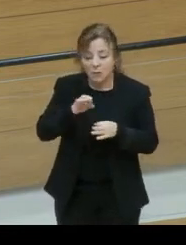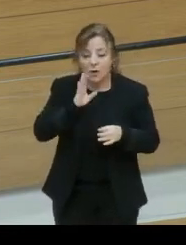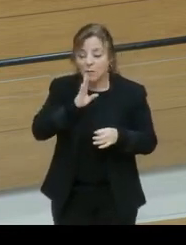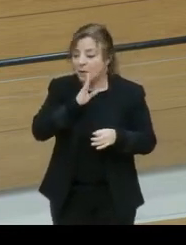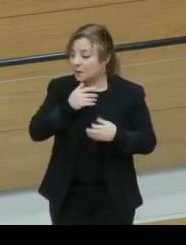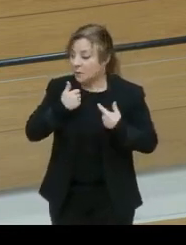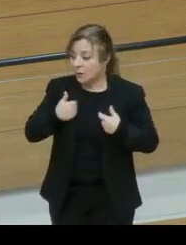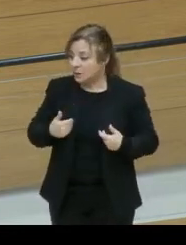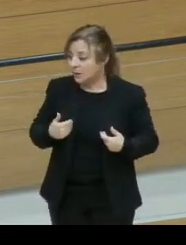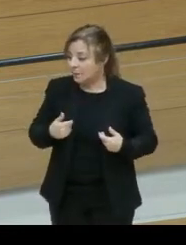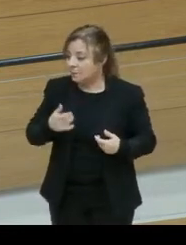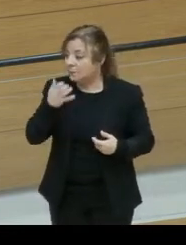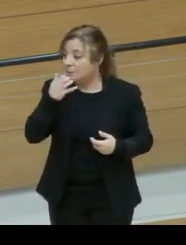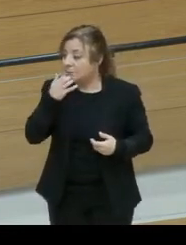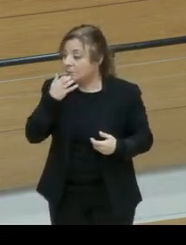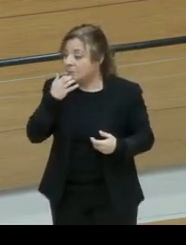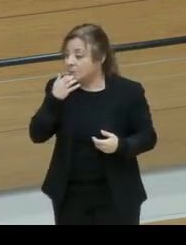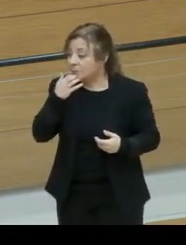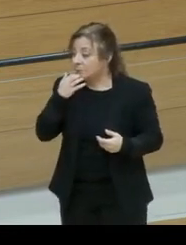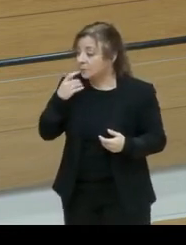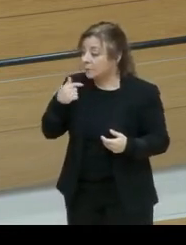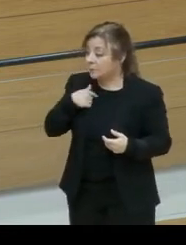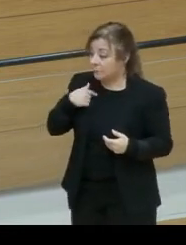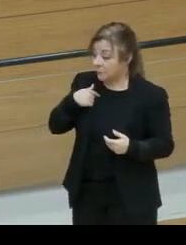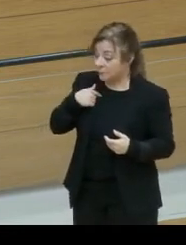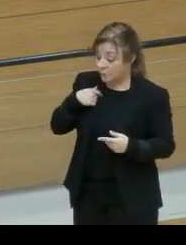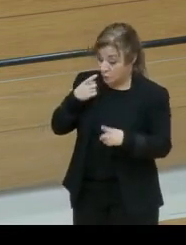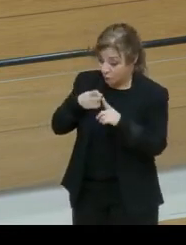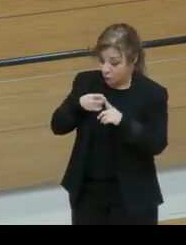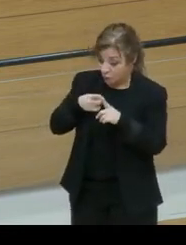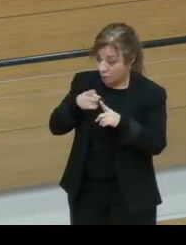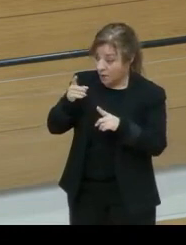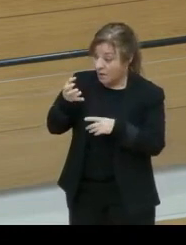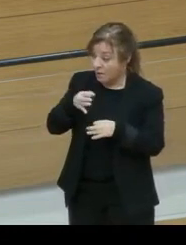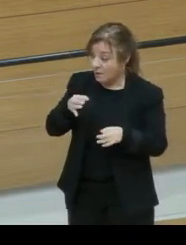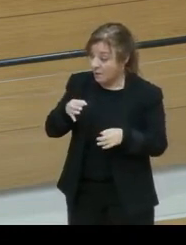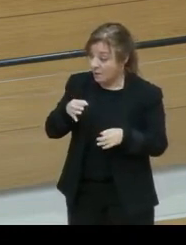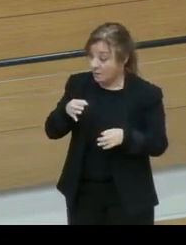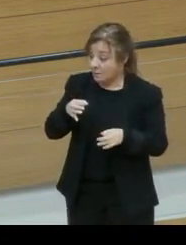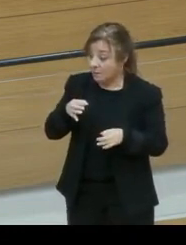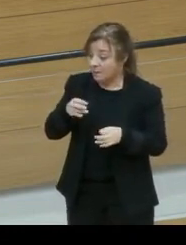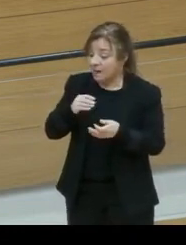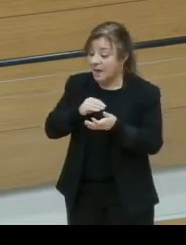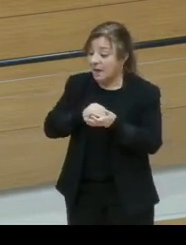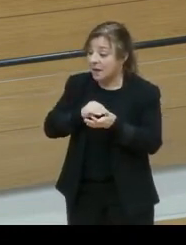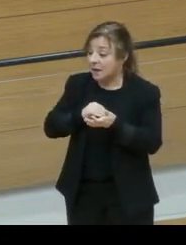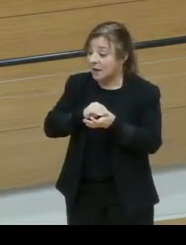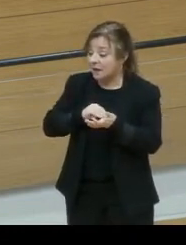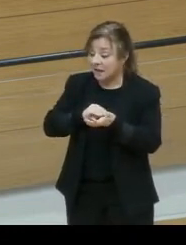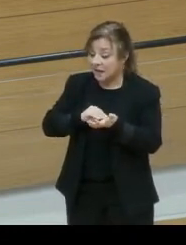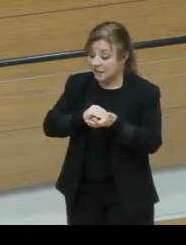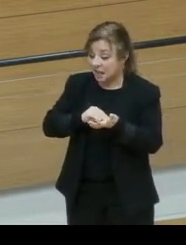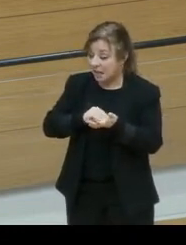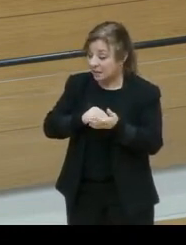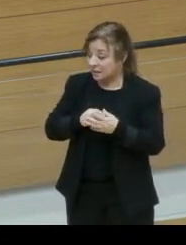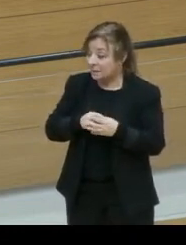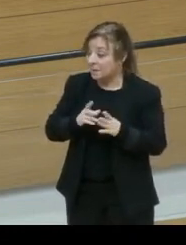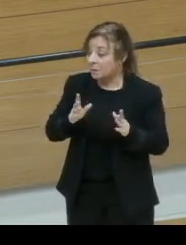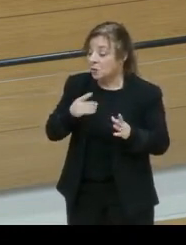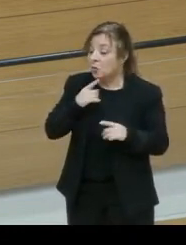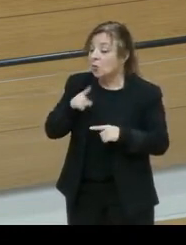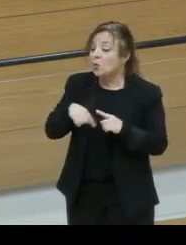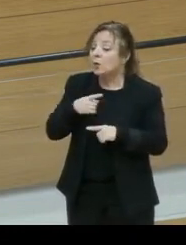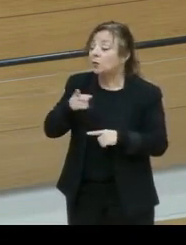en principio. Por ejemplo, la que yo he utilizado son células de grasa, de la propia grasa. Pero luego